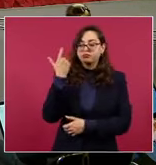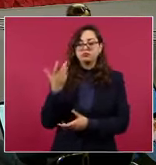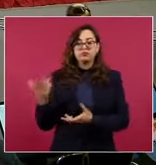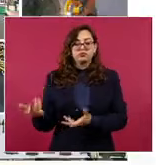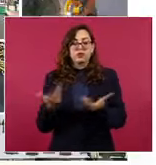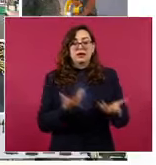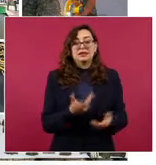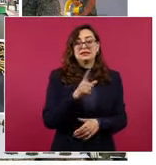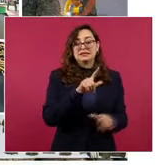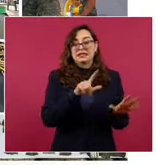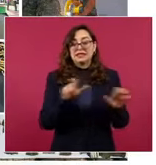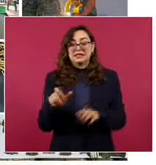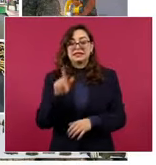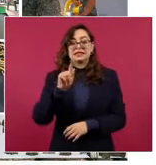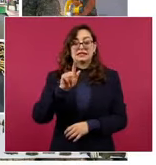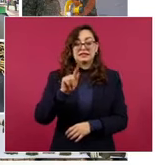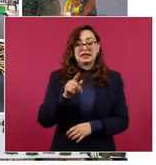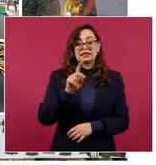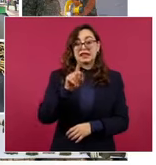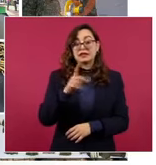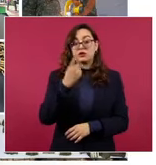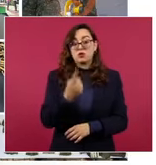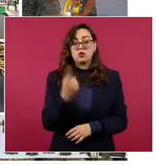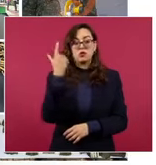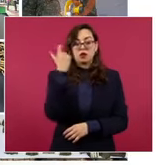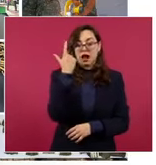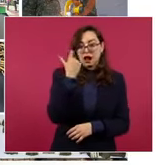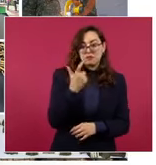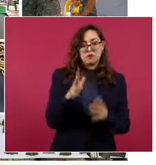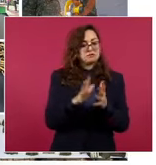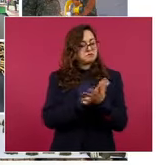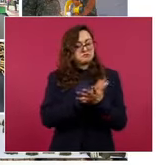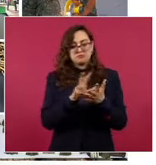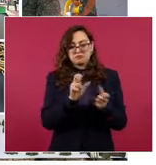731 armas de fuego en 29 municipios en 12